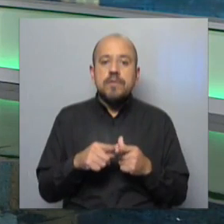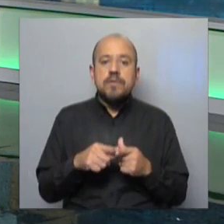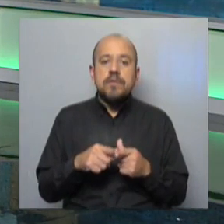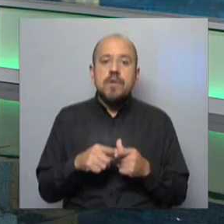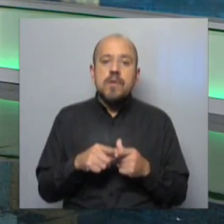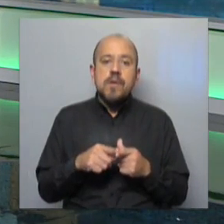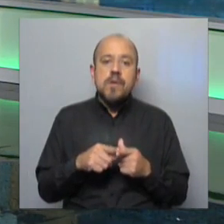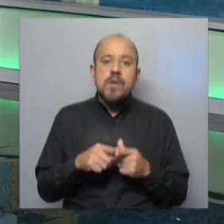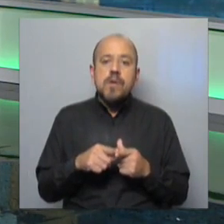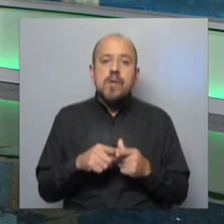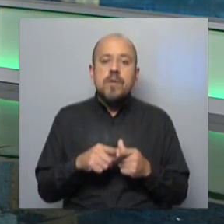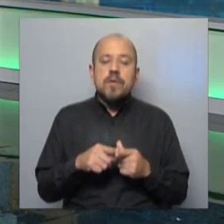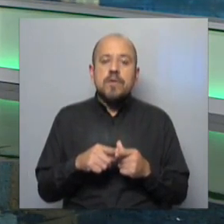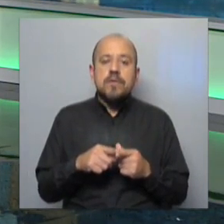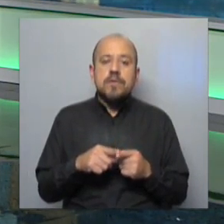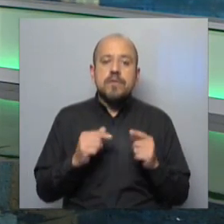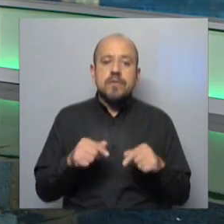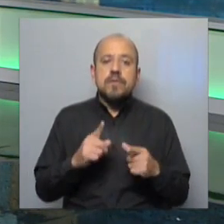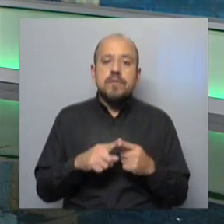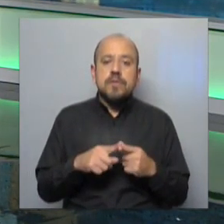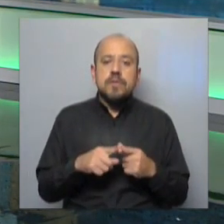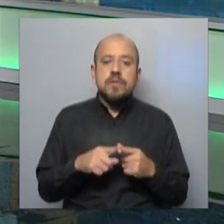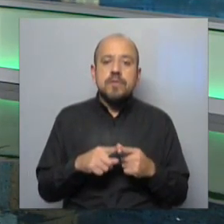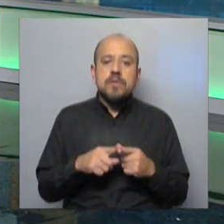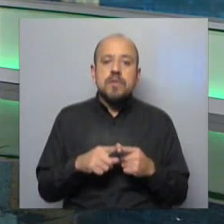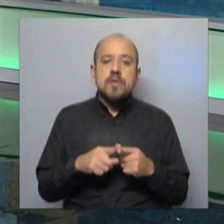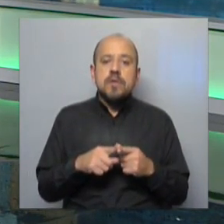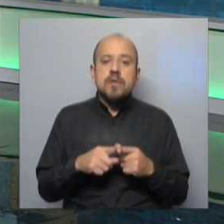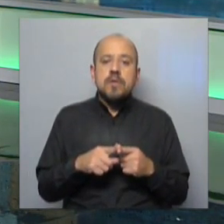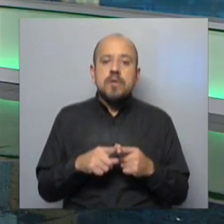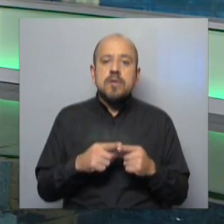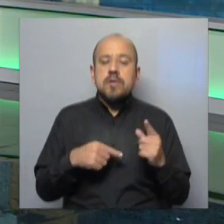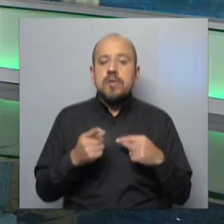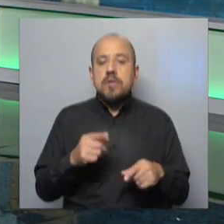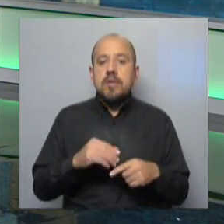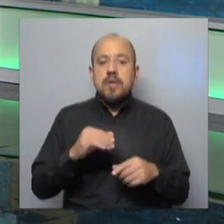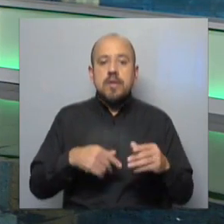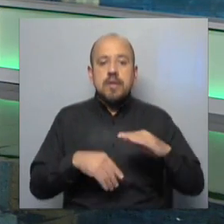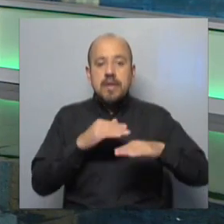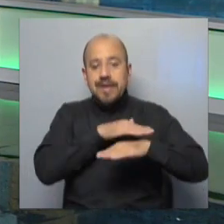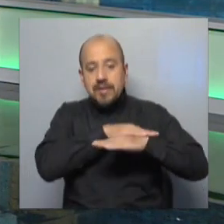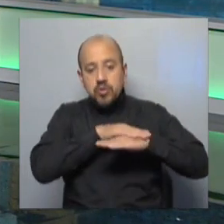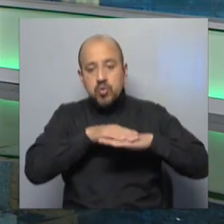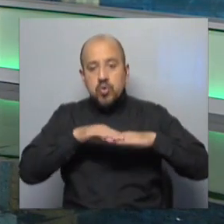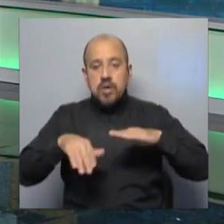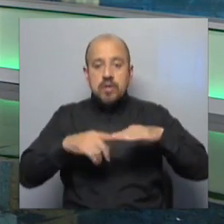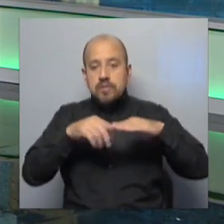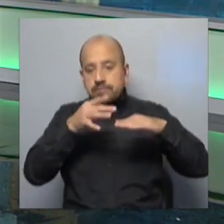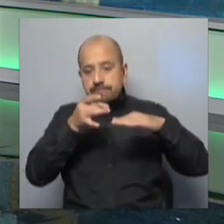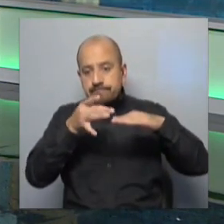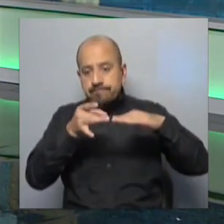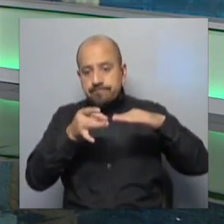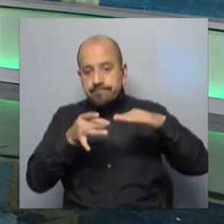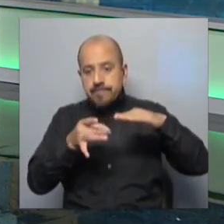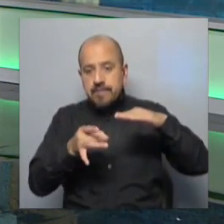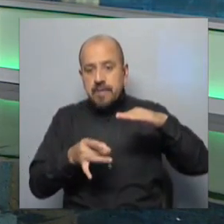canal por último siguiendo a perdón en estos detalles este está aquí es vamos a hablar de la erosión de los suelos que está representada en